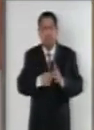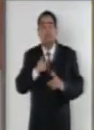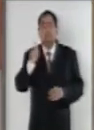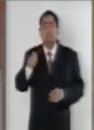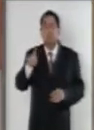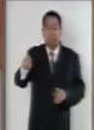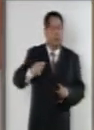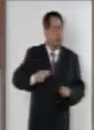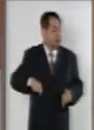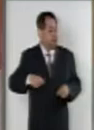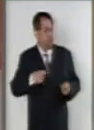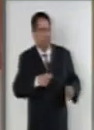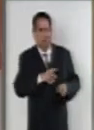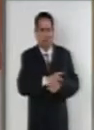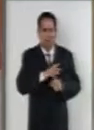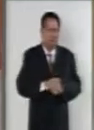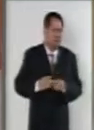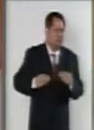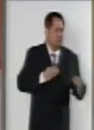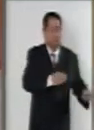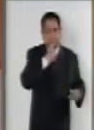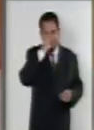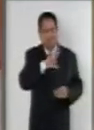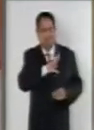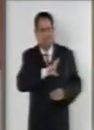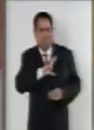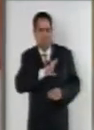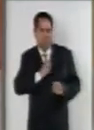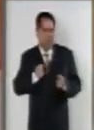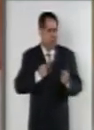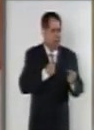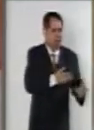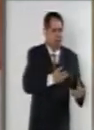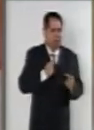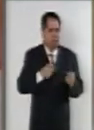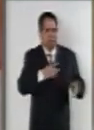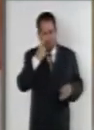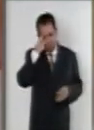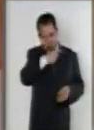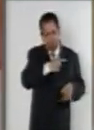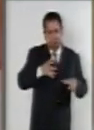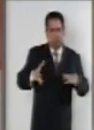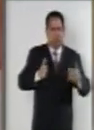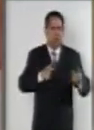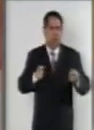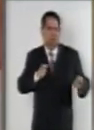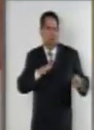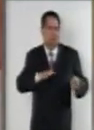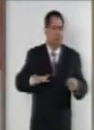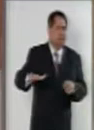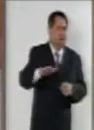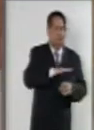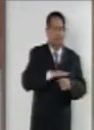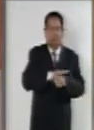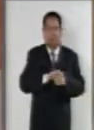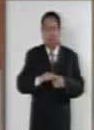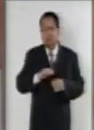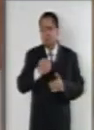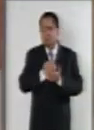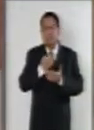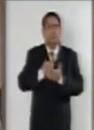otorgar todo tipo de incentivos al sector privado para el desarrollo y la administración de estas zonas económicas